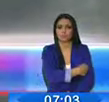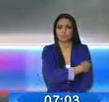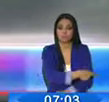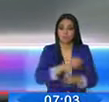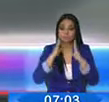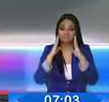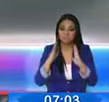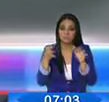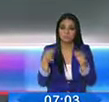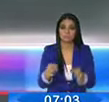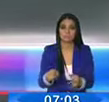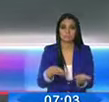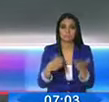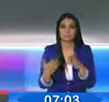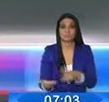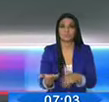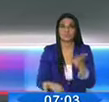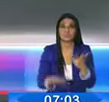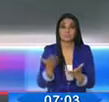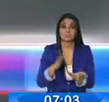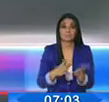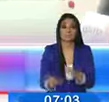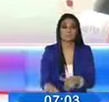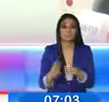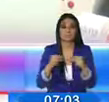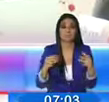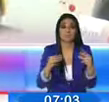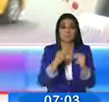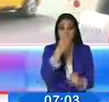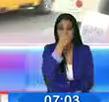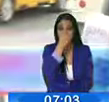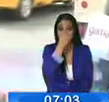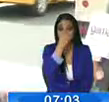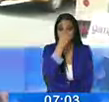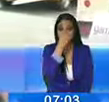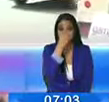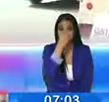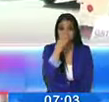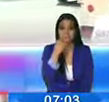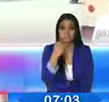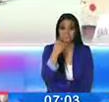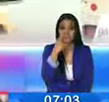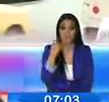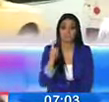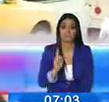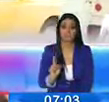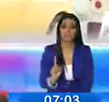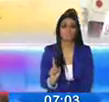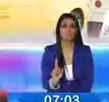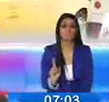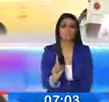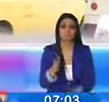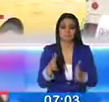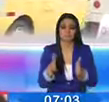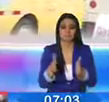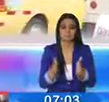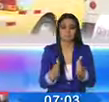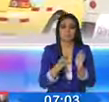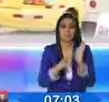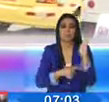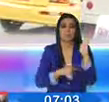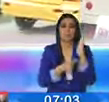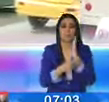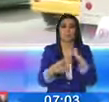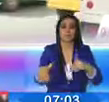deceso presuntamente se trató de una muerte natural se desplomaba mientras estado transitando entre repúblicas de